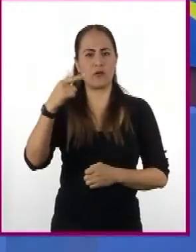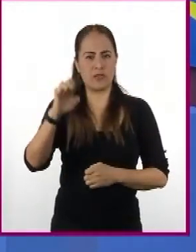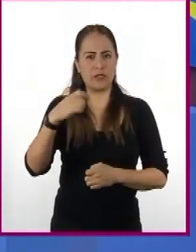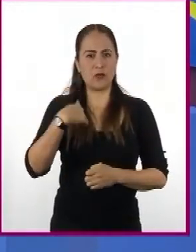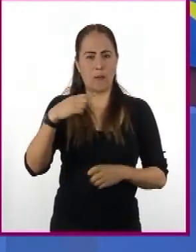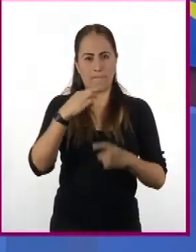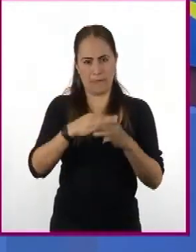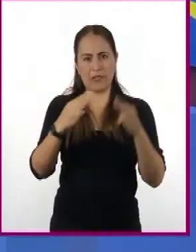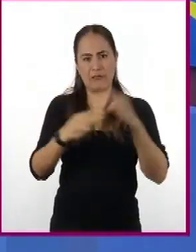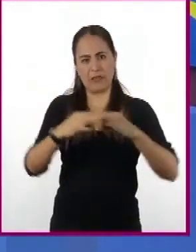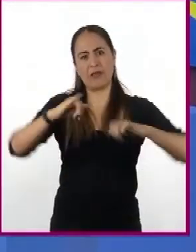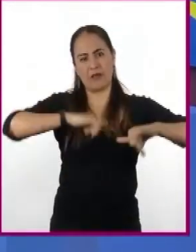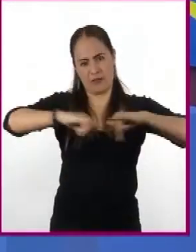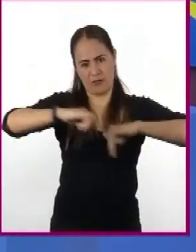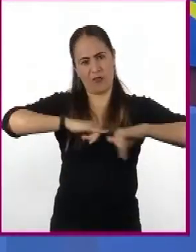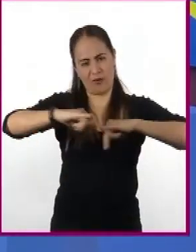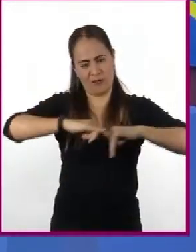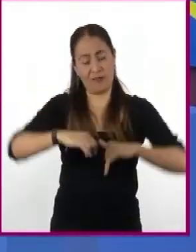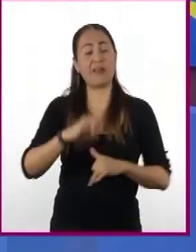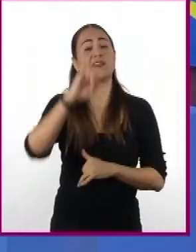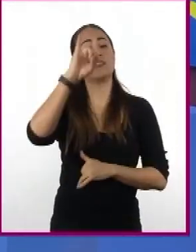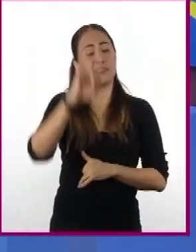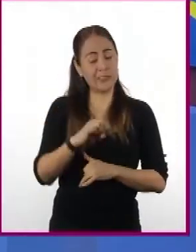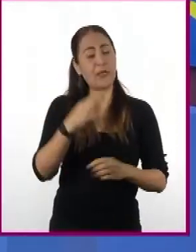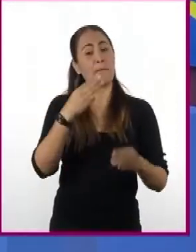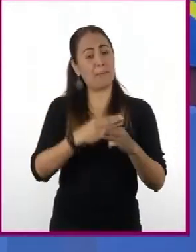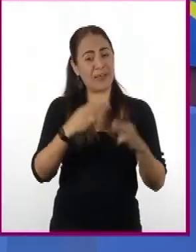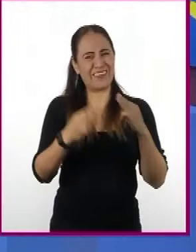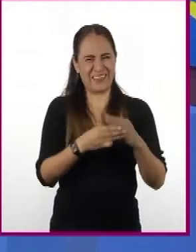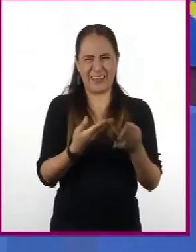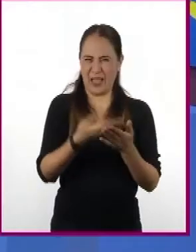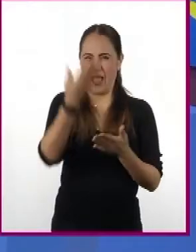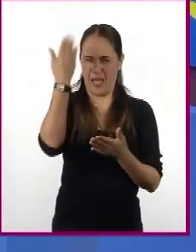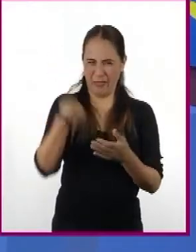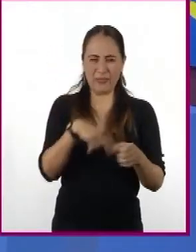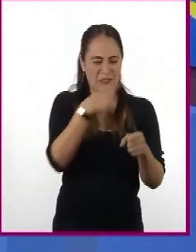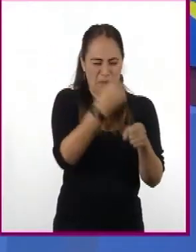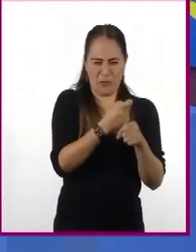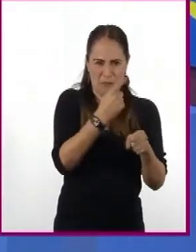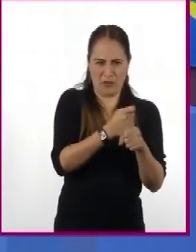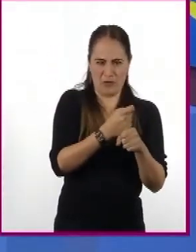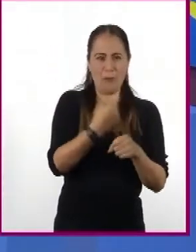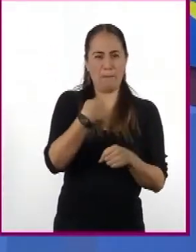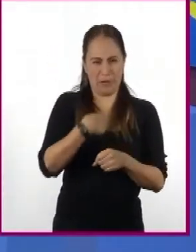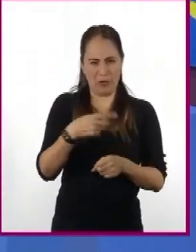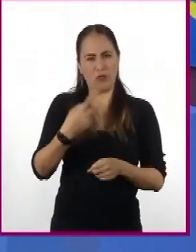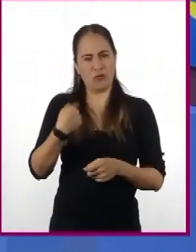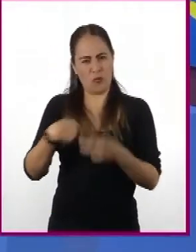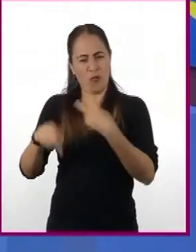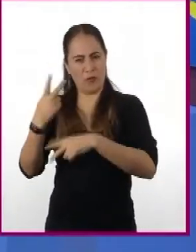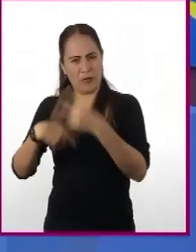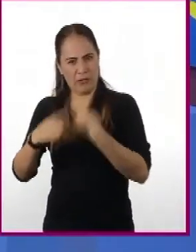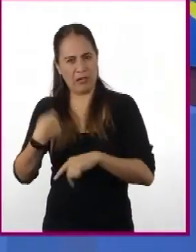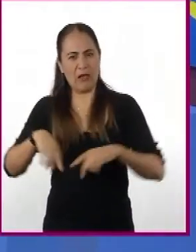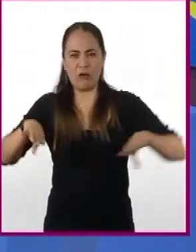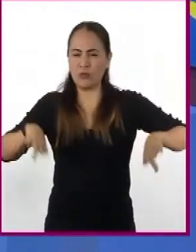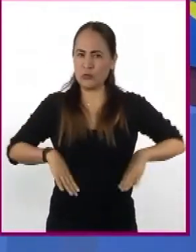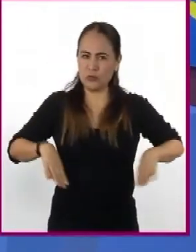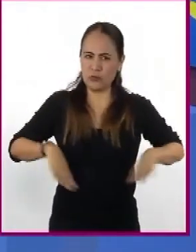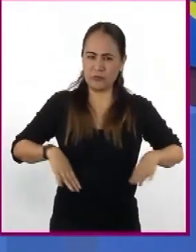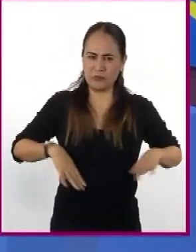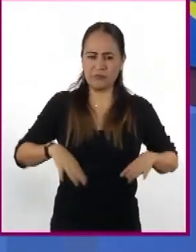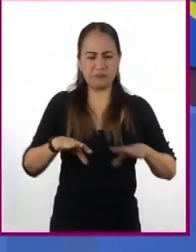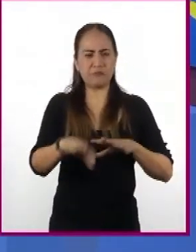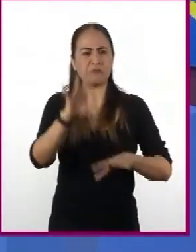geografía. Sí, es una asignatura que llevaron en primer grado, pero vine para platicarles que otro criterio muy importante a la